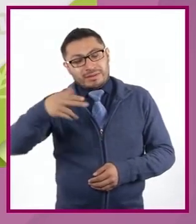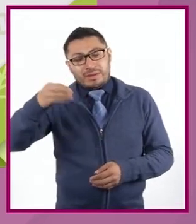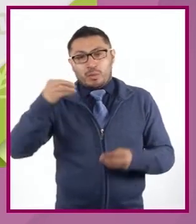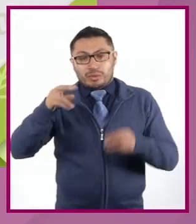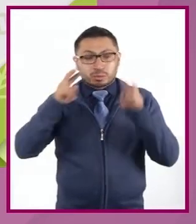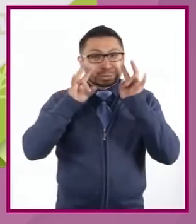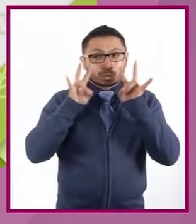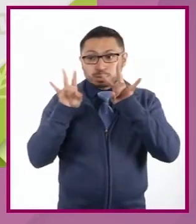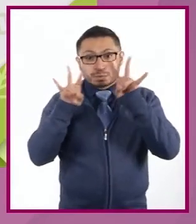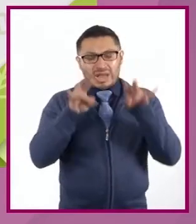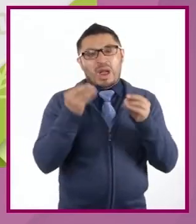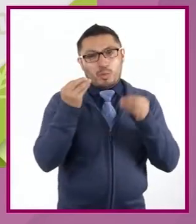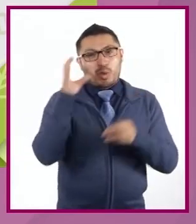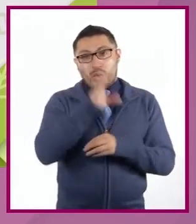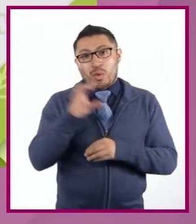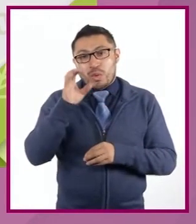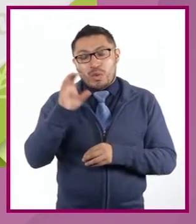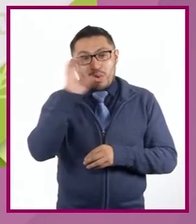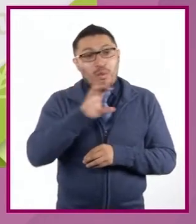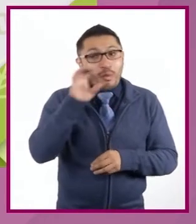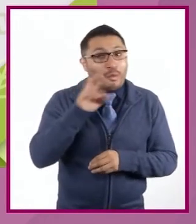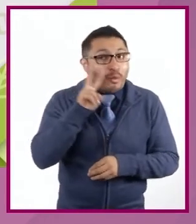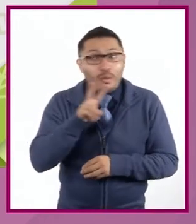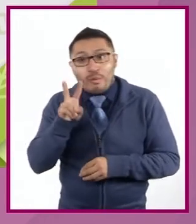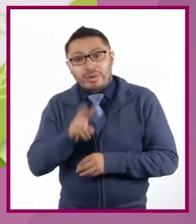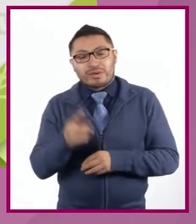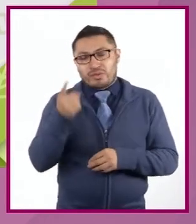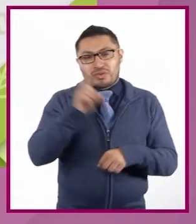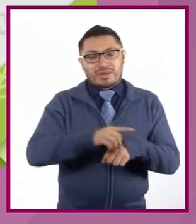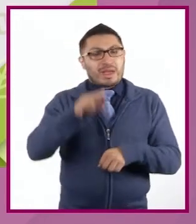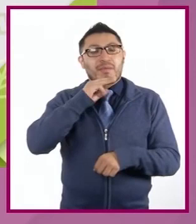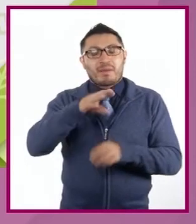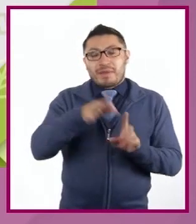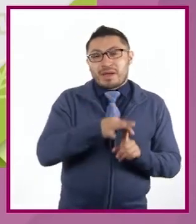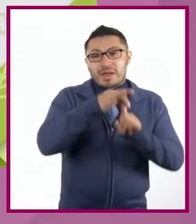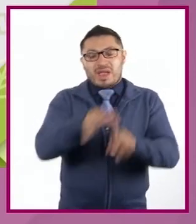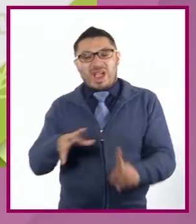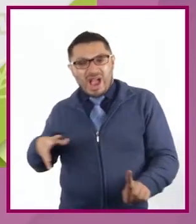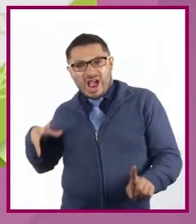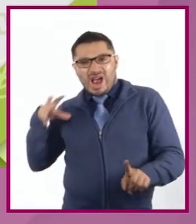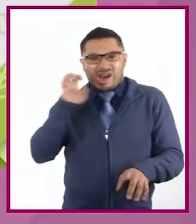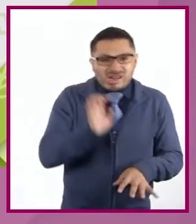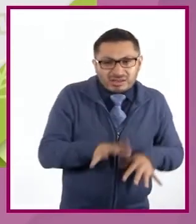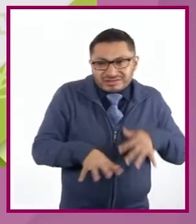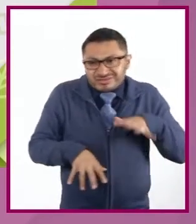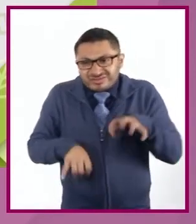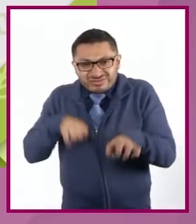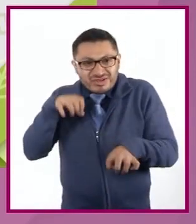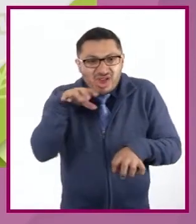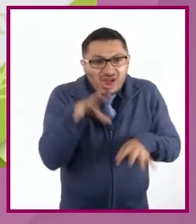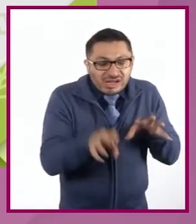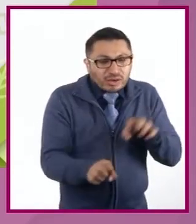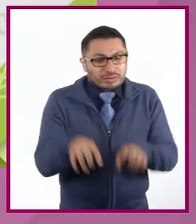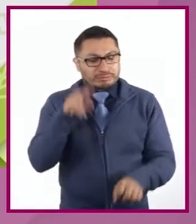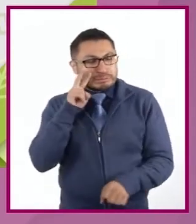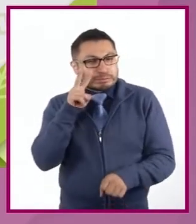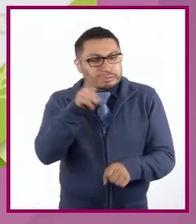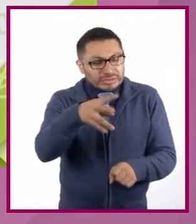muy curioso. Cierto día, su mamá lo llevó a su primera cacería para que observara y aprendiera a obtener su